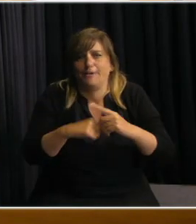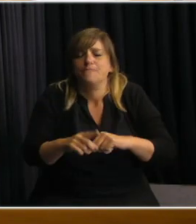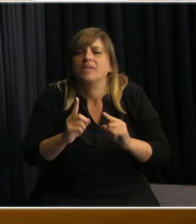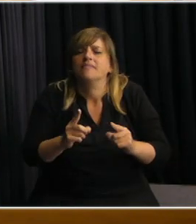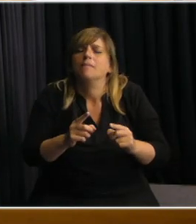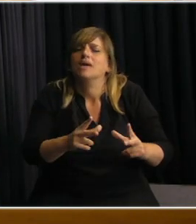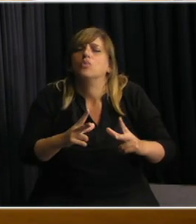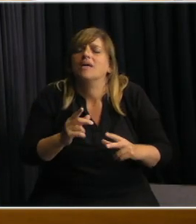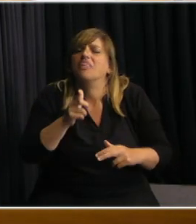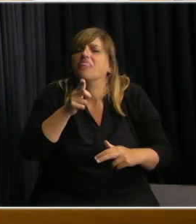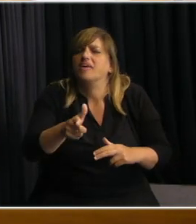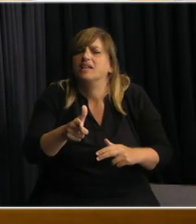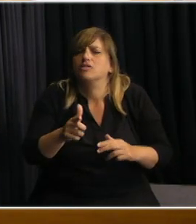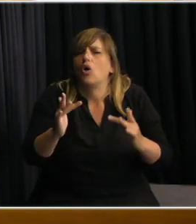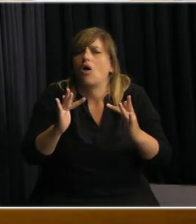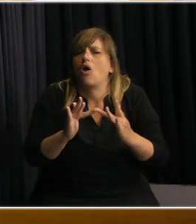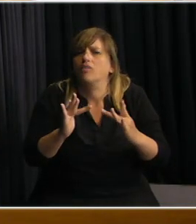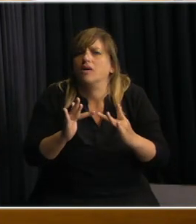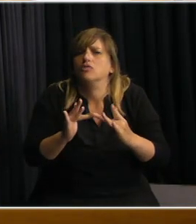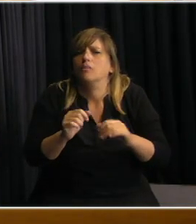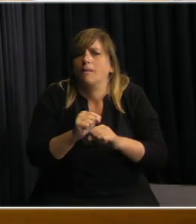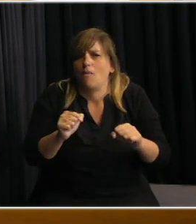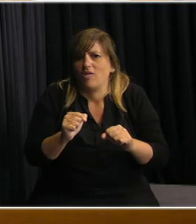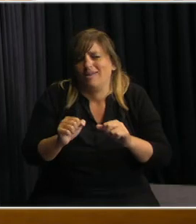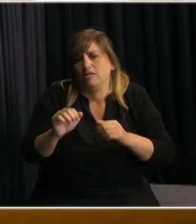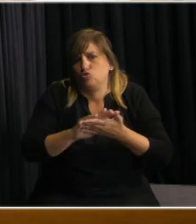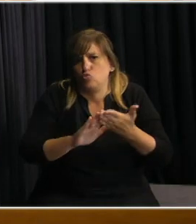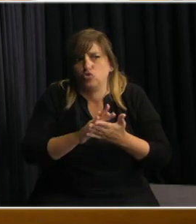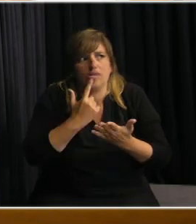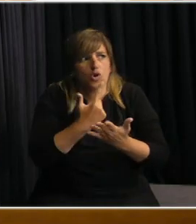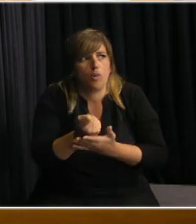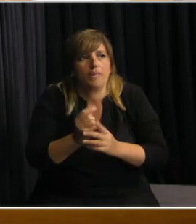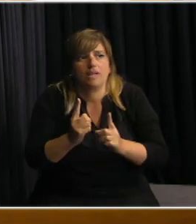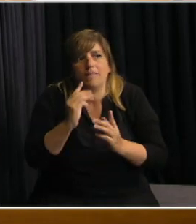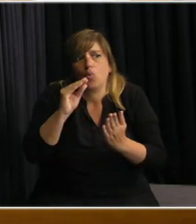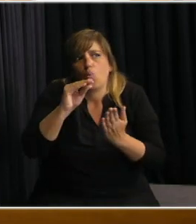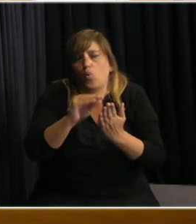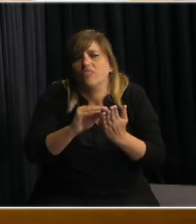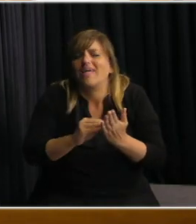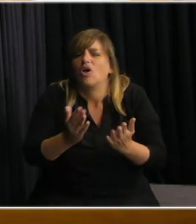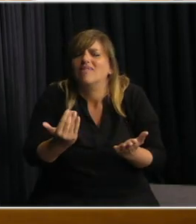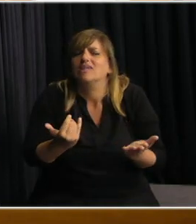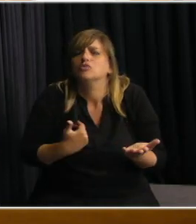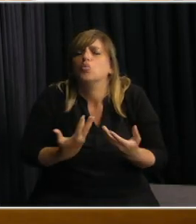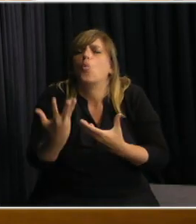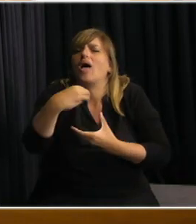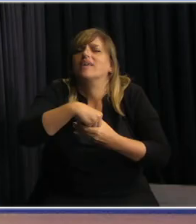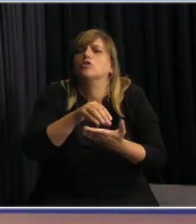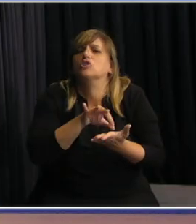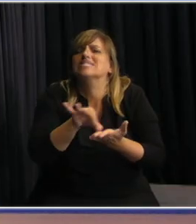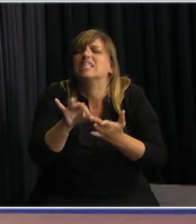¿Participó usted directamente para poder destrabarlas? Y un dato para aclarar nada más, ¿qué incluye el sistema